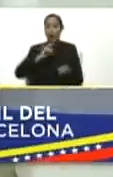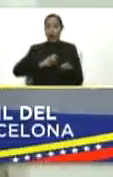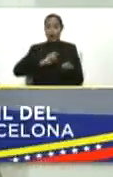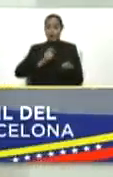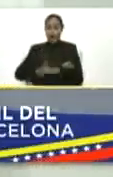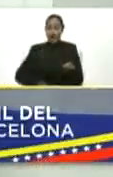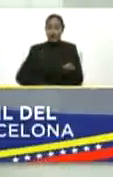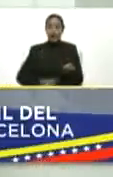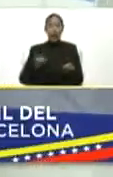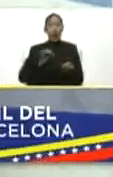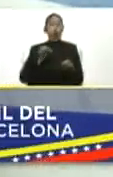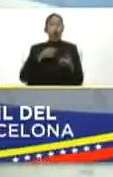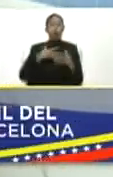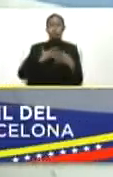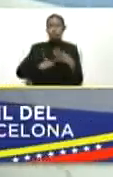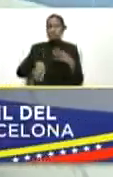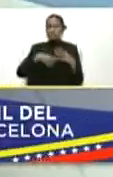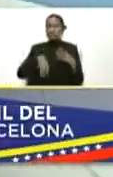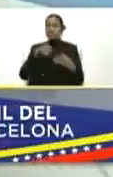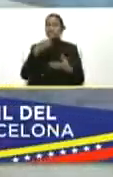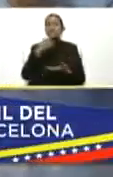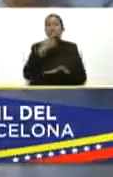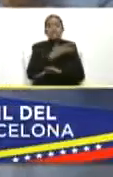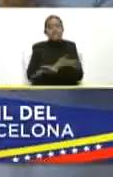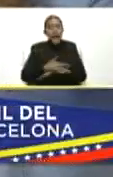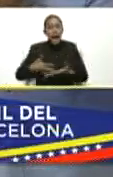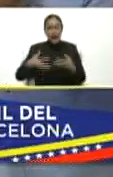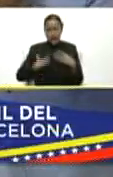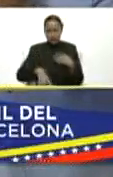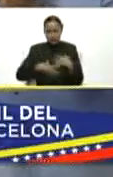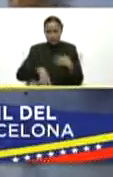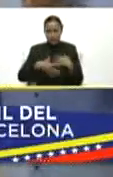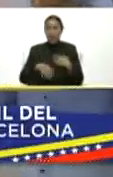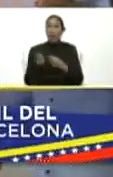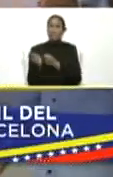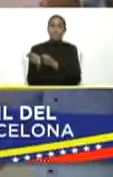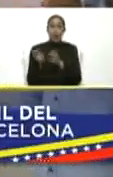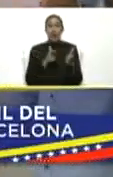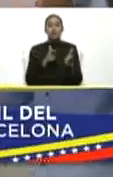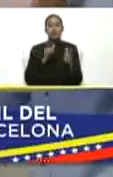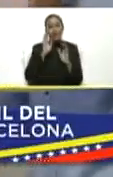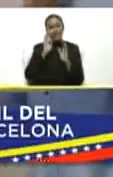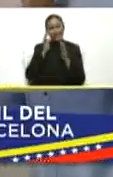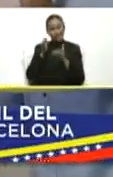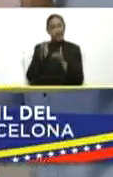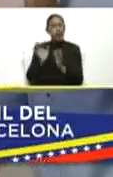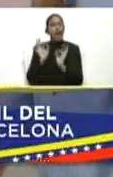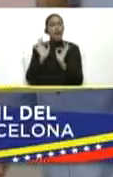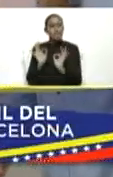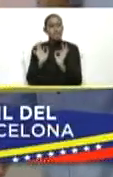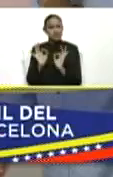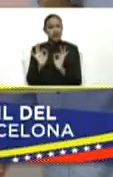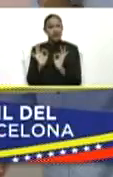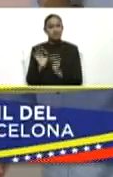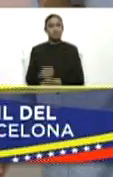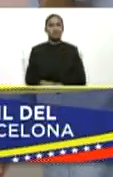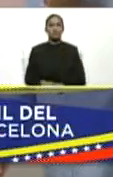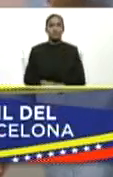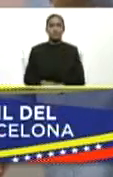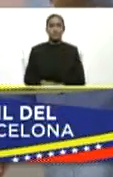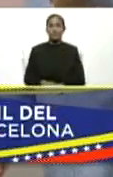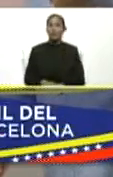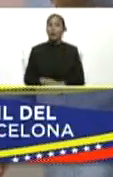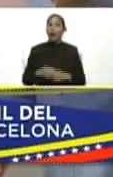maternidad realmente con un nivel de subespecialidad. De subespecialidad. Uh-huh. Una cama